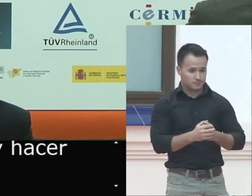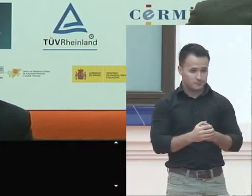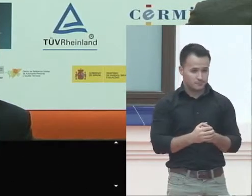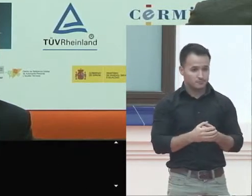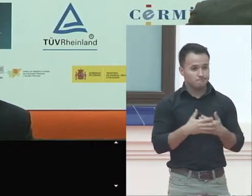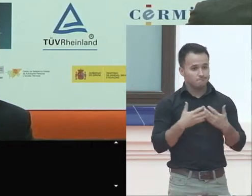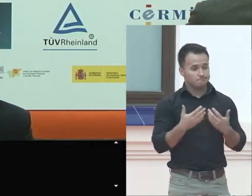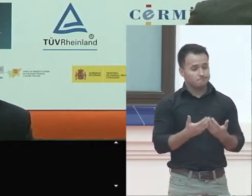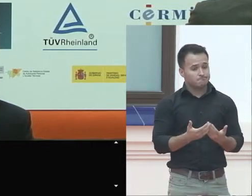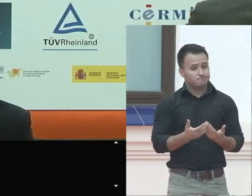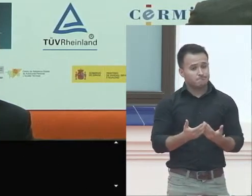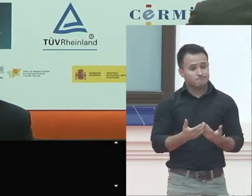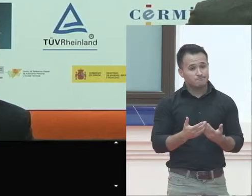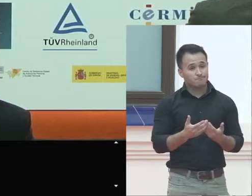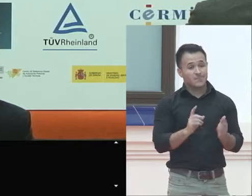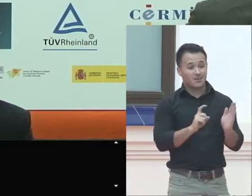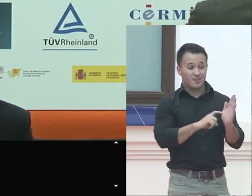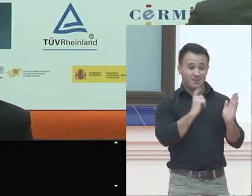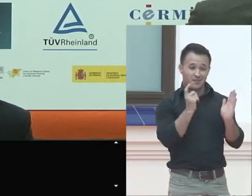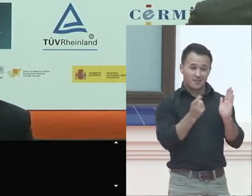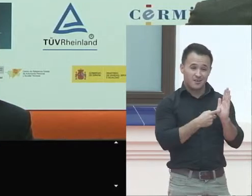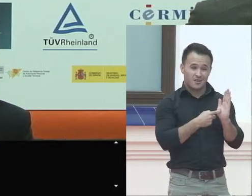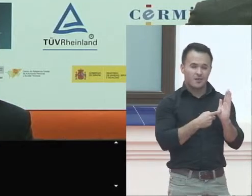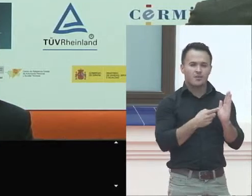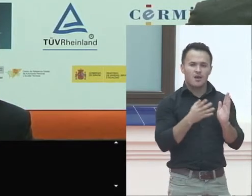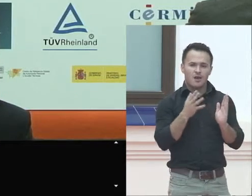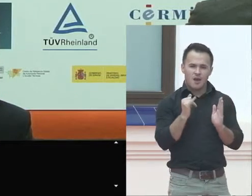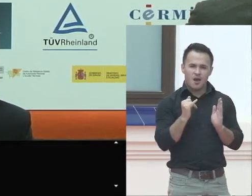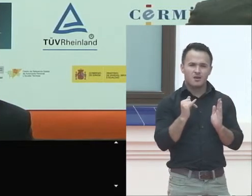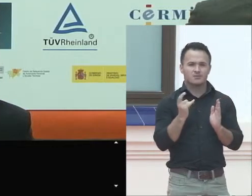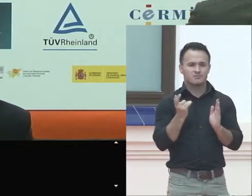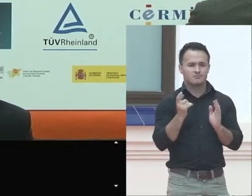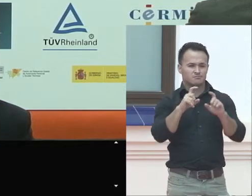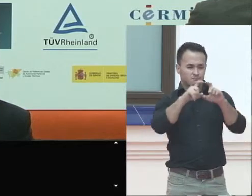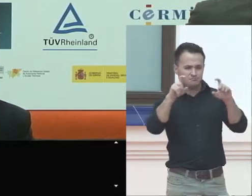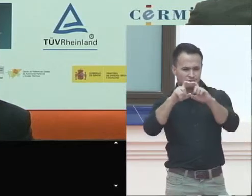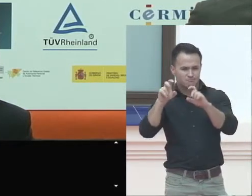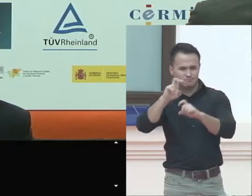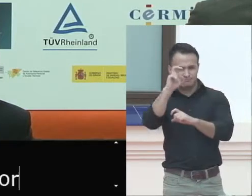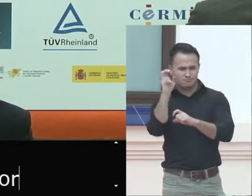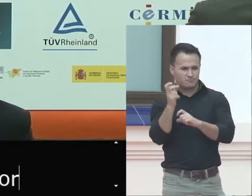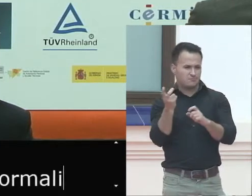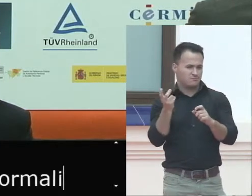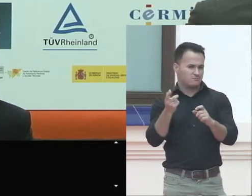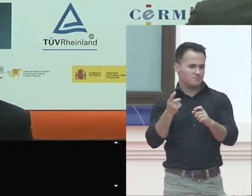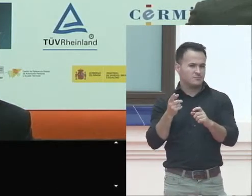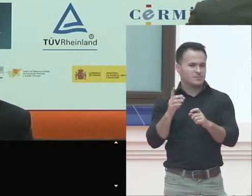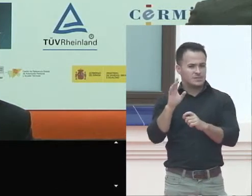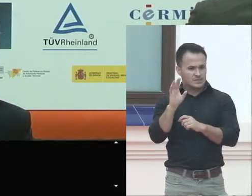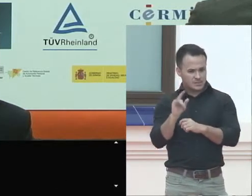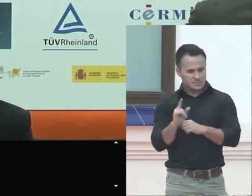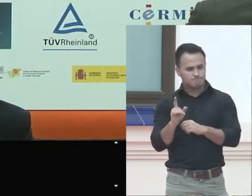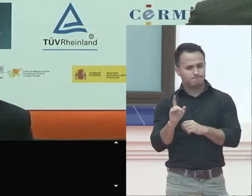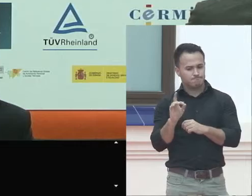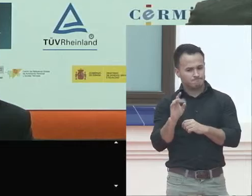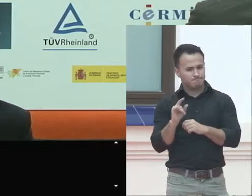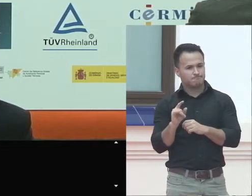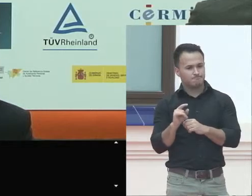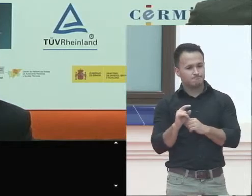Es que la realidad, hay actores en la normalización que sí